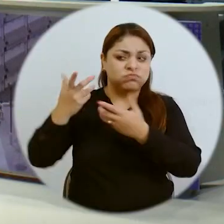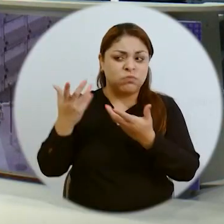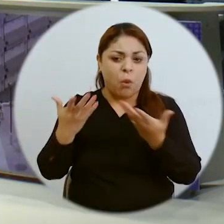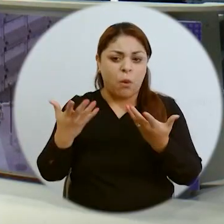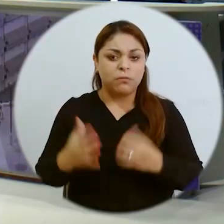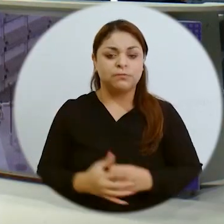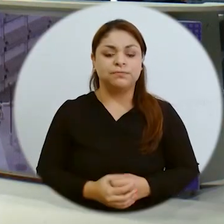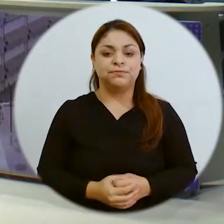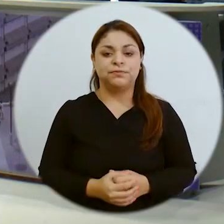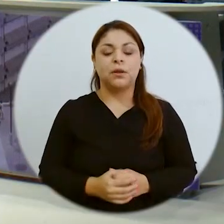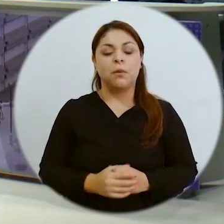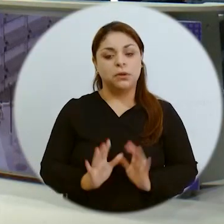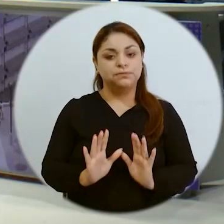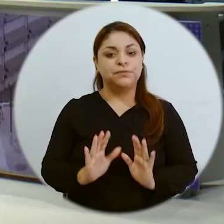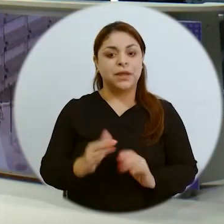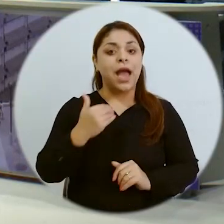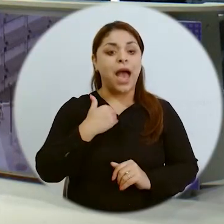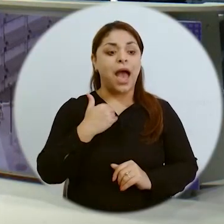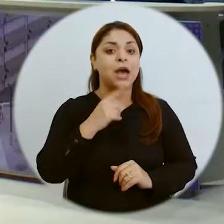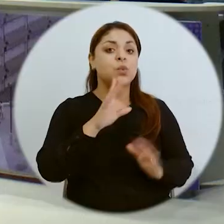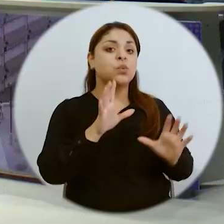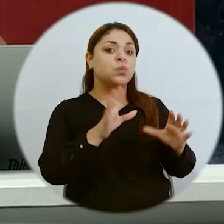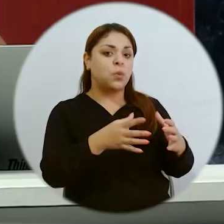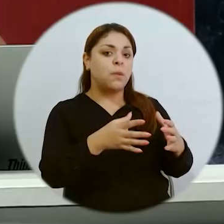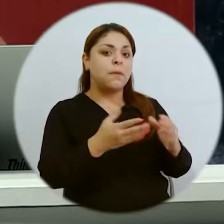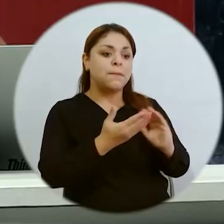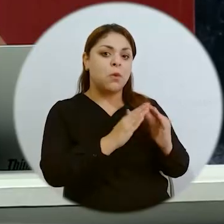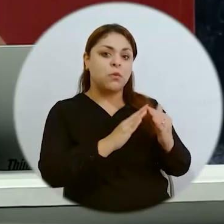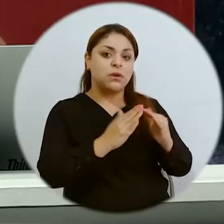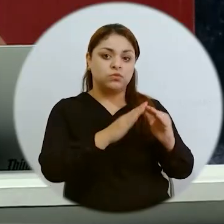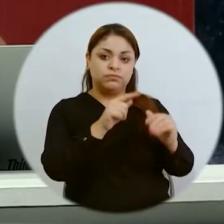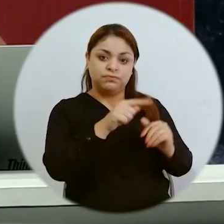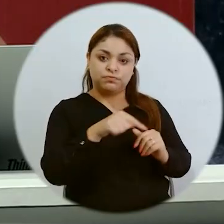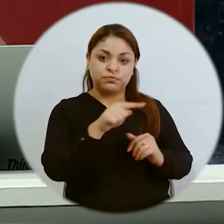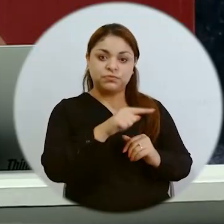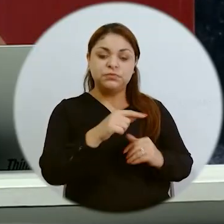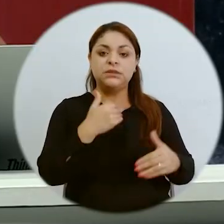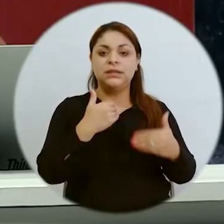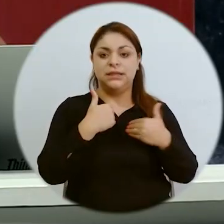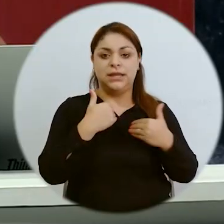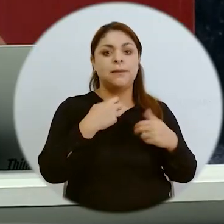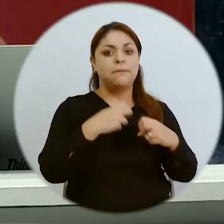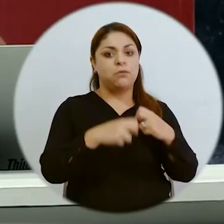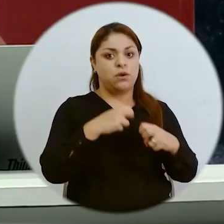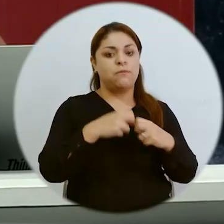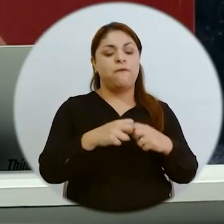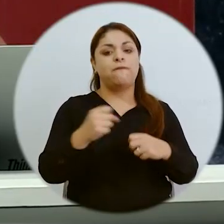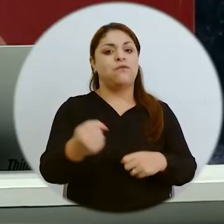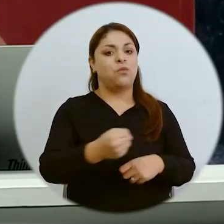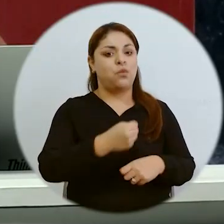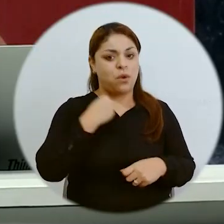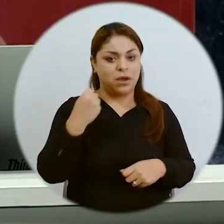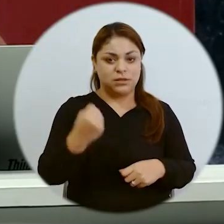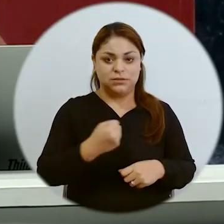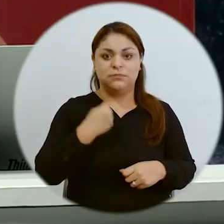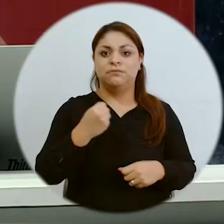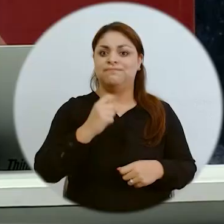¿Este endeudamiento tiene un comportamiento aceptable o podemos afirmar que los ticos están